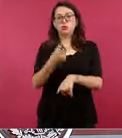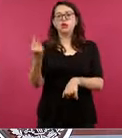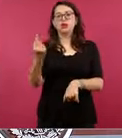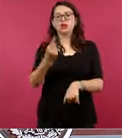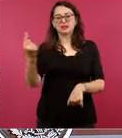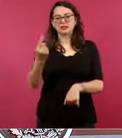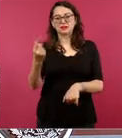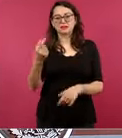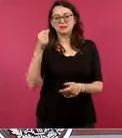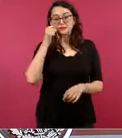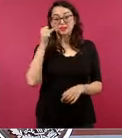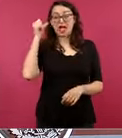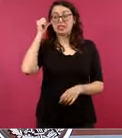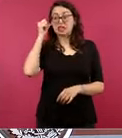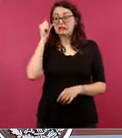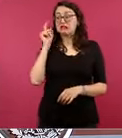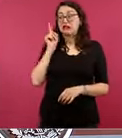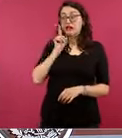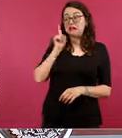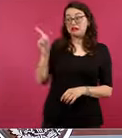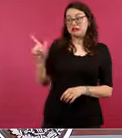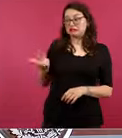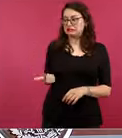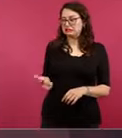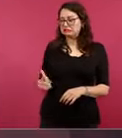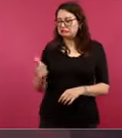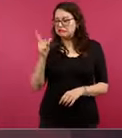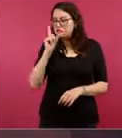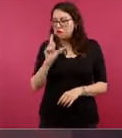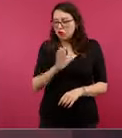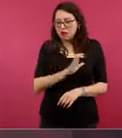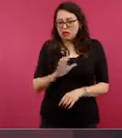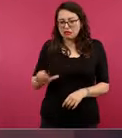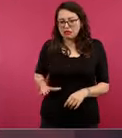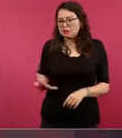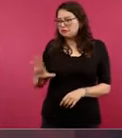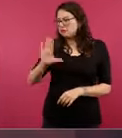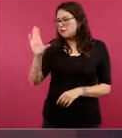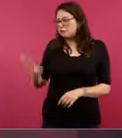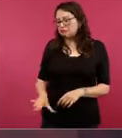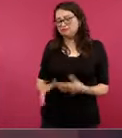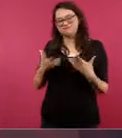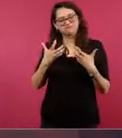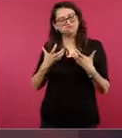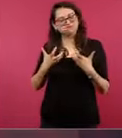en Celaya. Duele mucho, ¿no? Pero